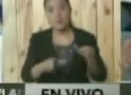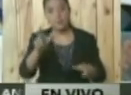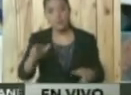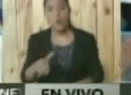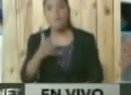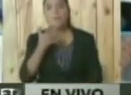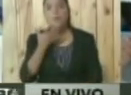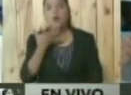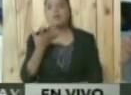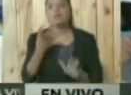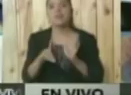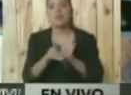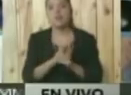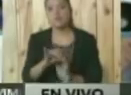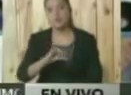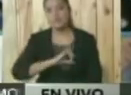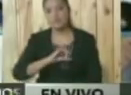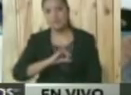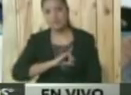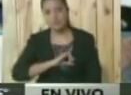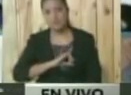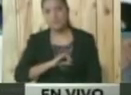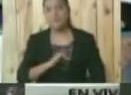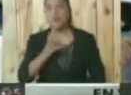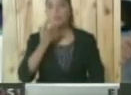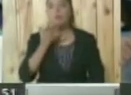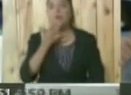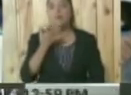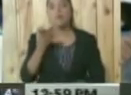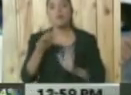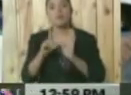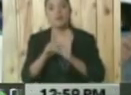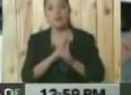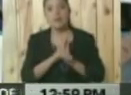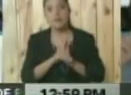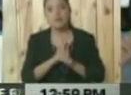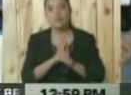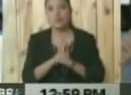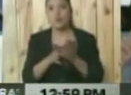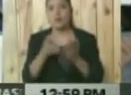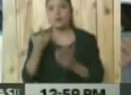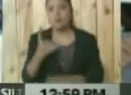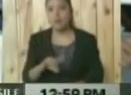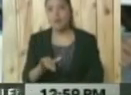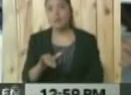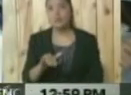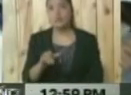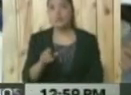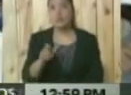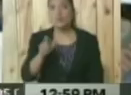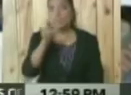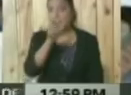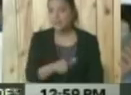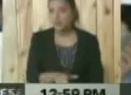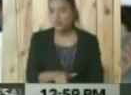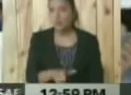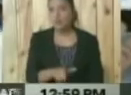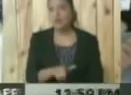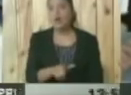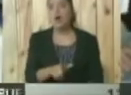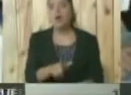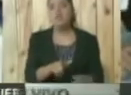el derecho a la identidad. Por ejemplo, el derecho al duelo que tiene una persona que haya fallecido, un ser